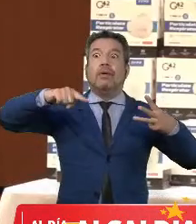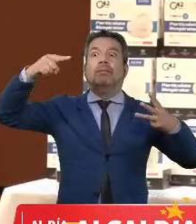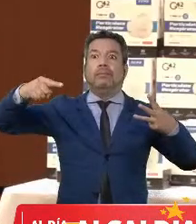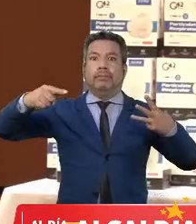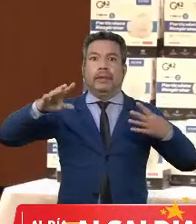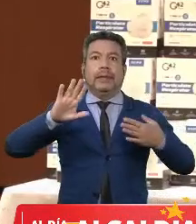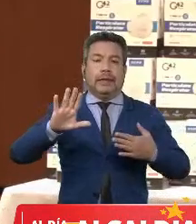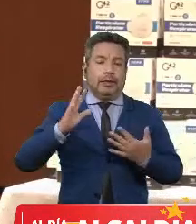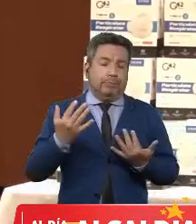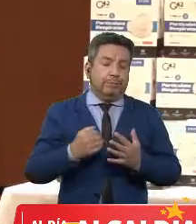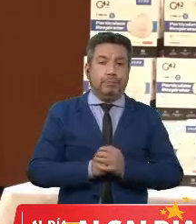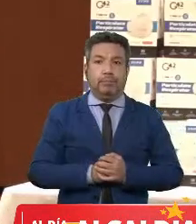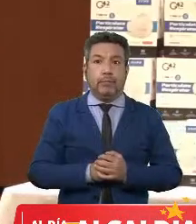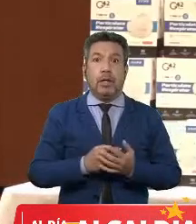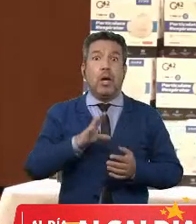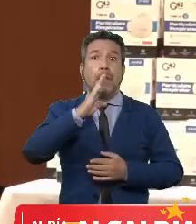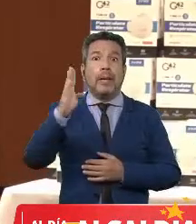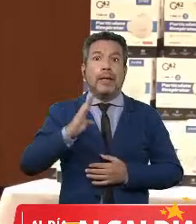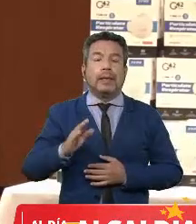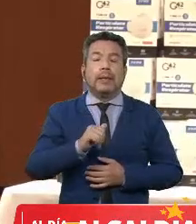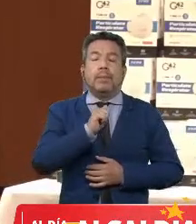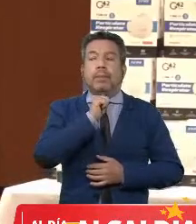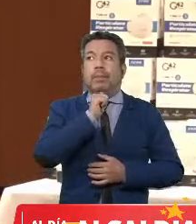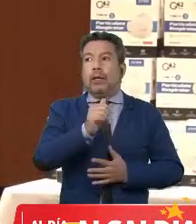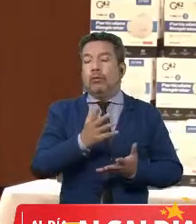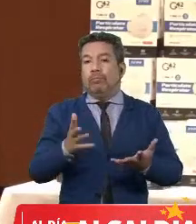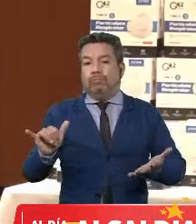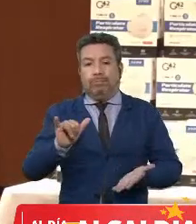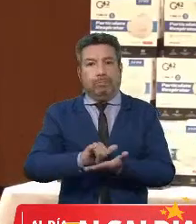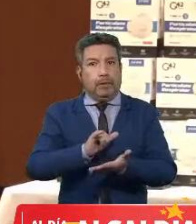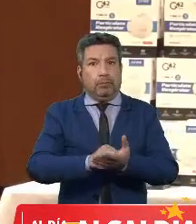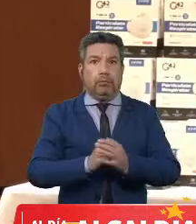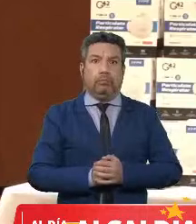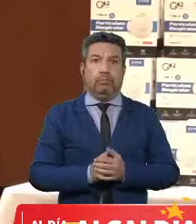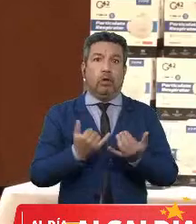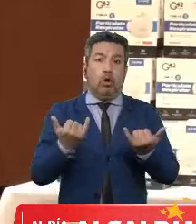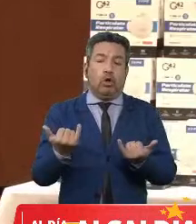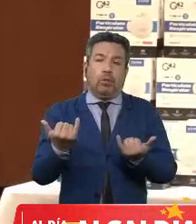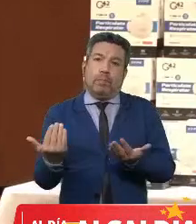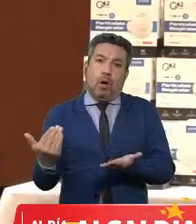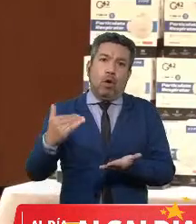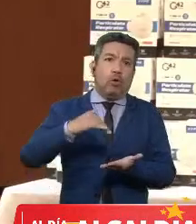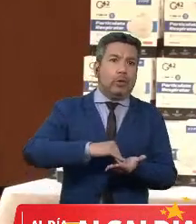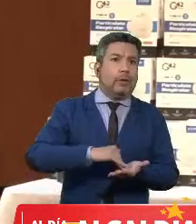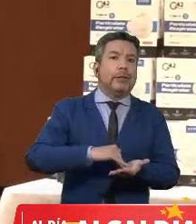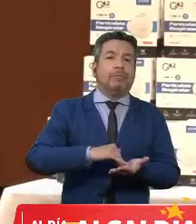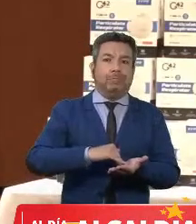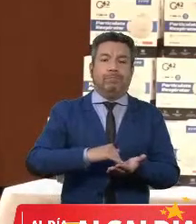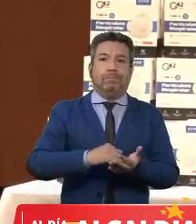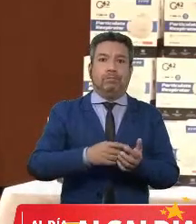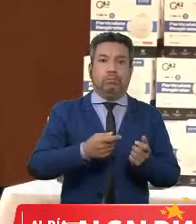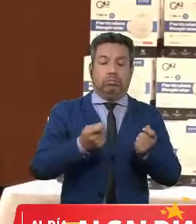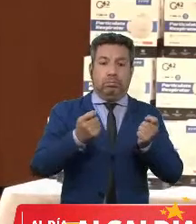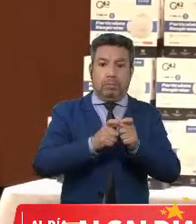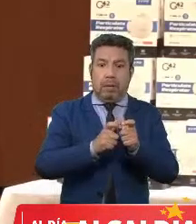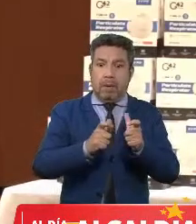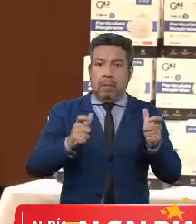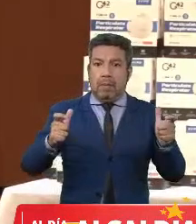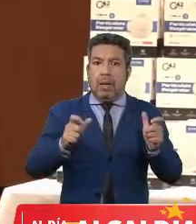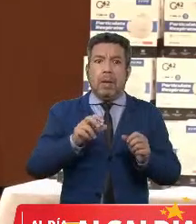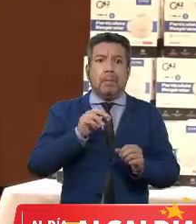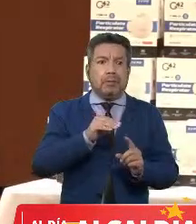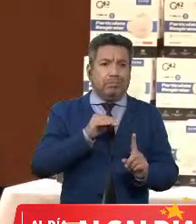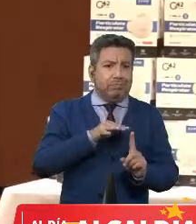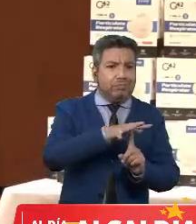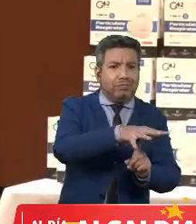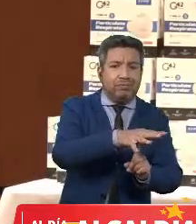decir, desafortunadamente. Hoy tenían nuevamente cifras récord de contagios, de